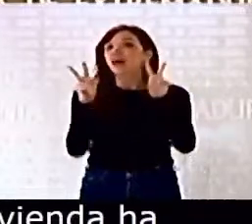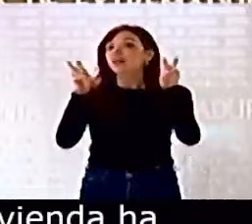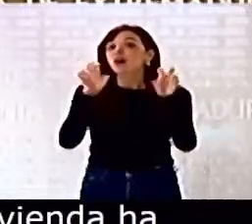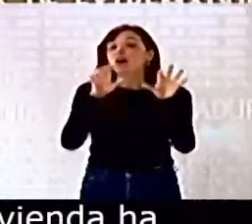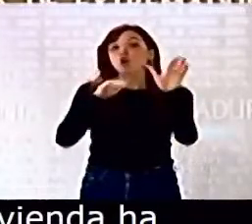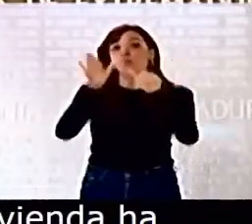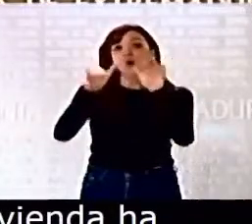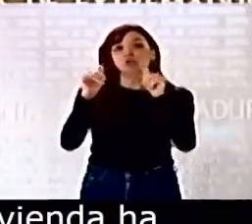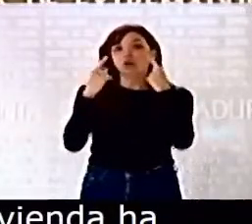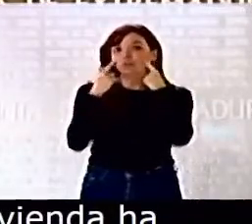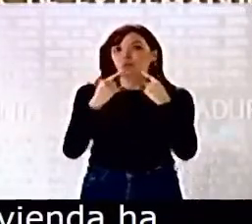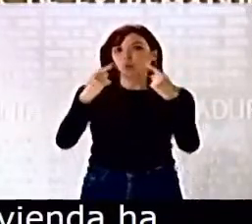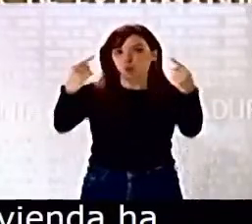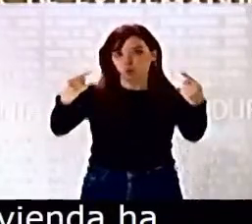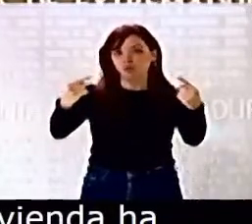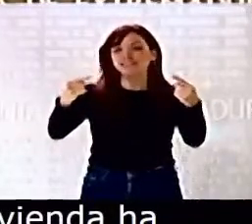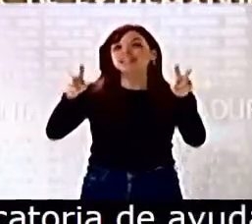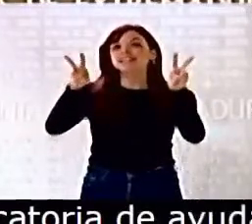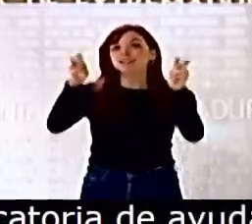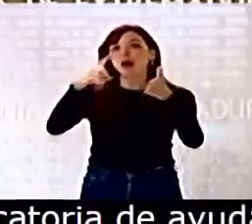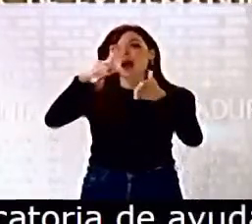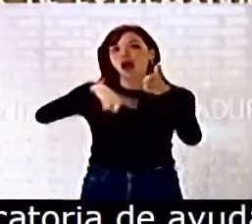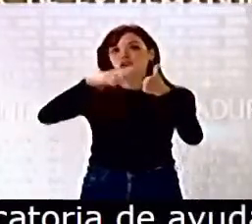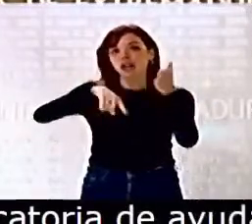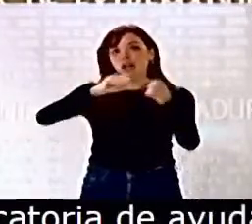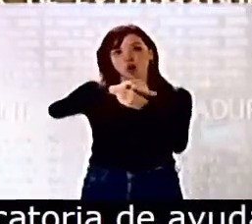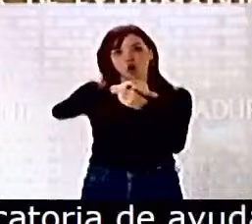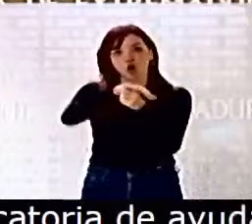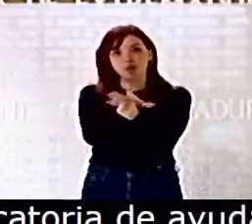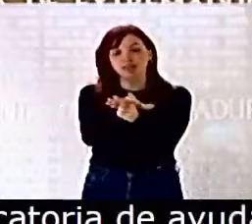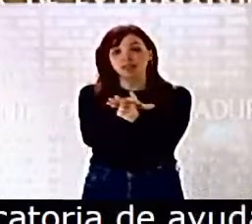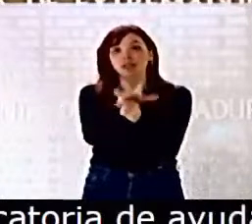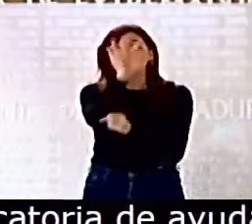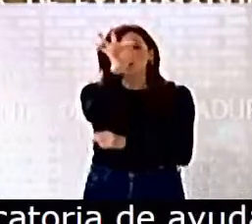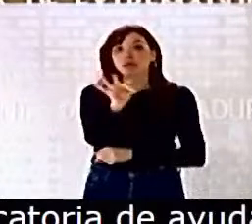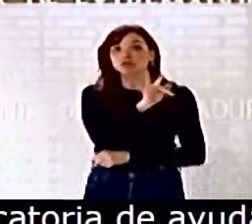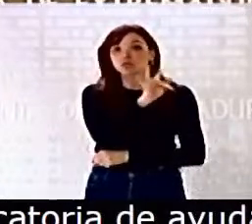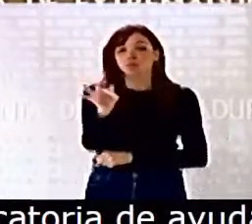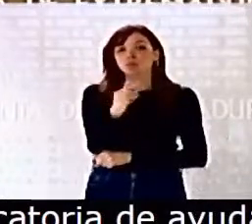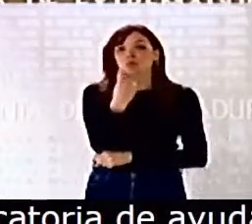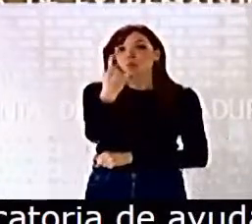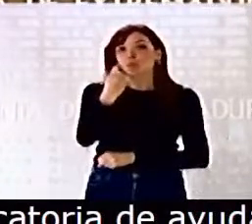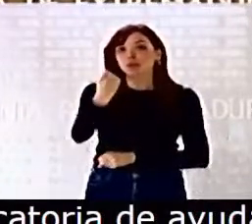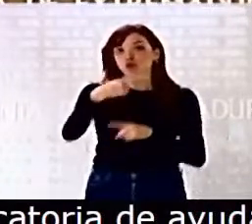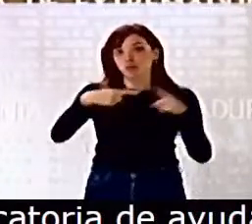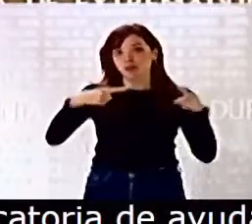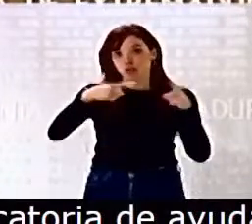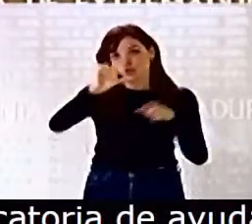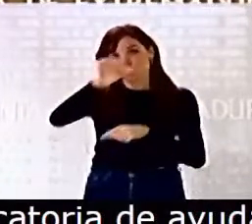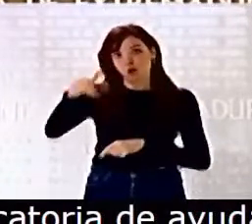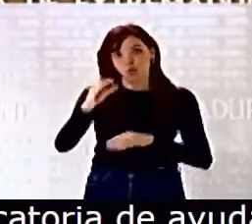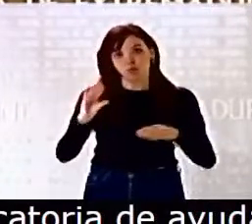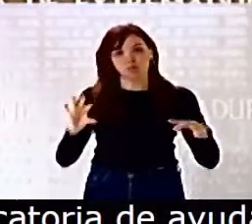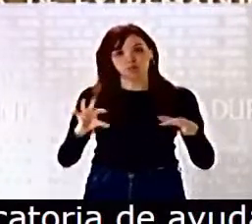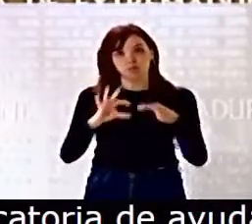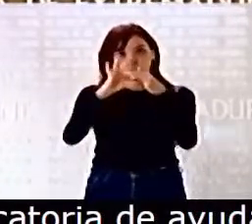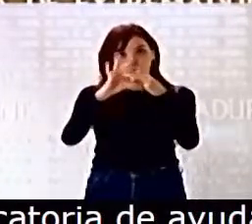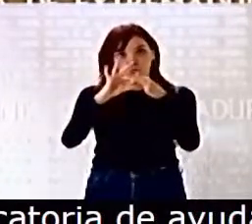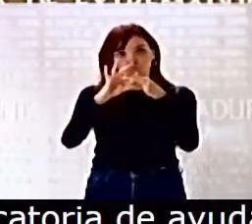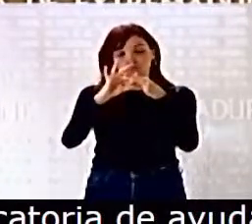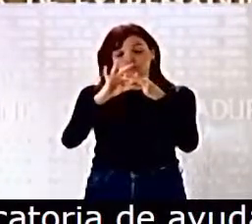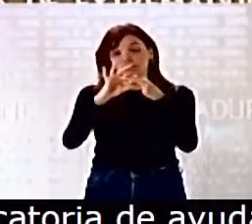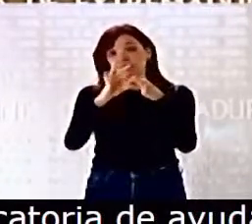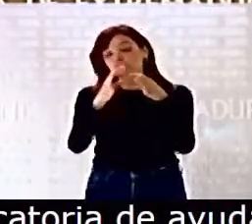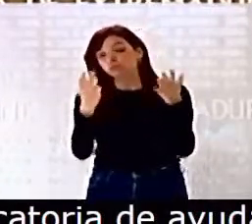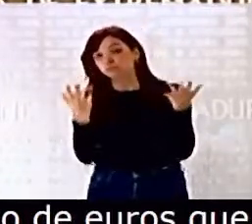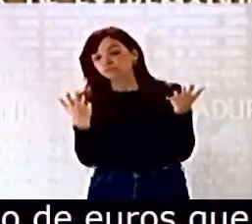ayudas al alquiler COVID con una dotación de 1,5 millones de euros, que sucede a